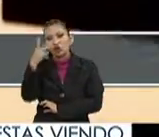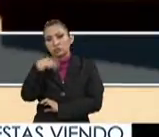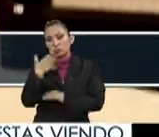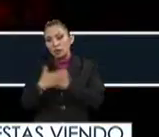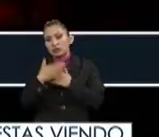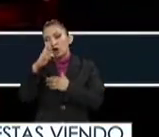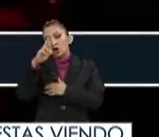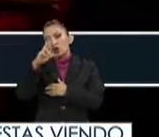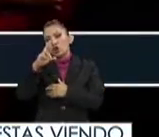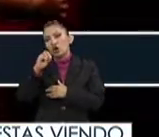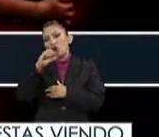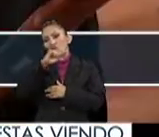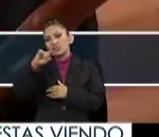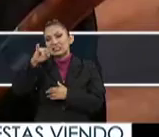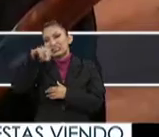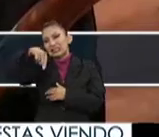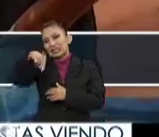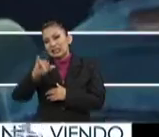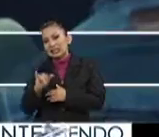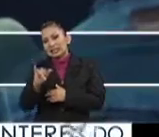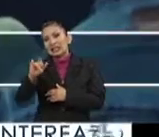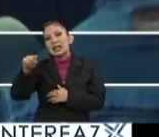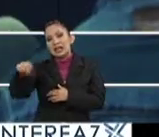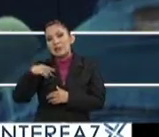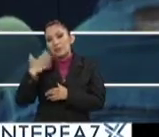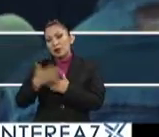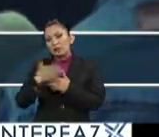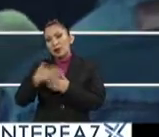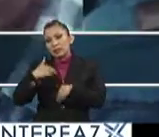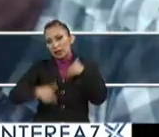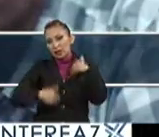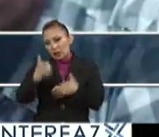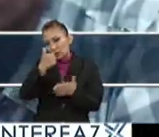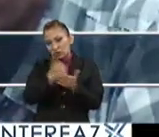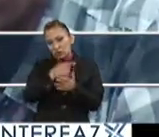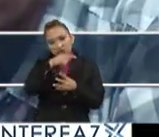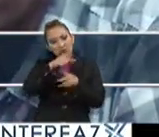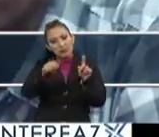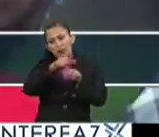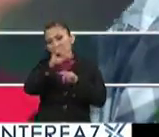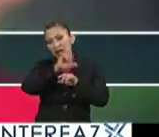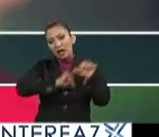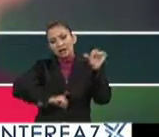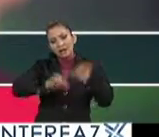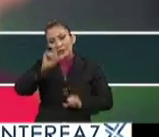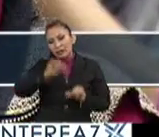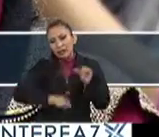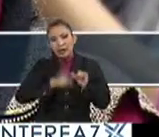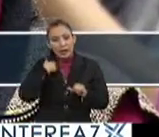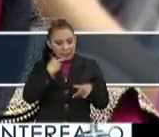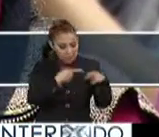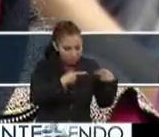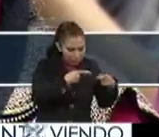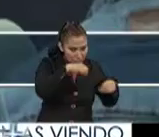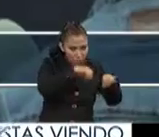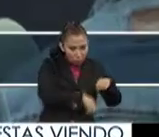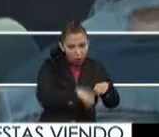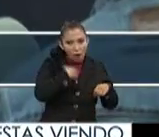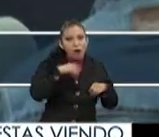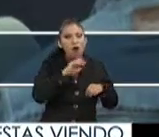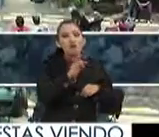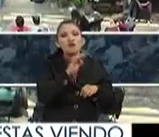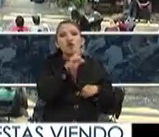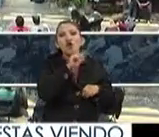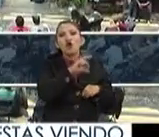operetas de Rossini que harán en el Teatro de la Ciudad. Y bueno, entre otras, organizamos en la Coordinación de Música y Ópera el Foro de